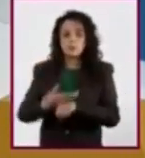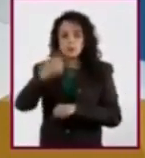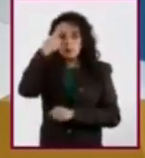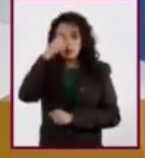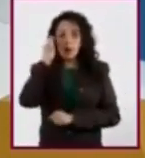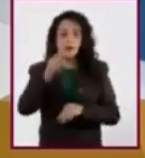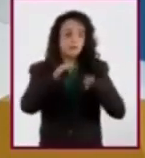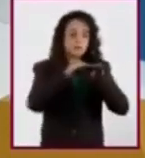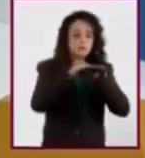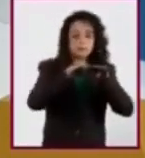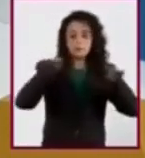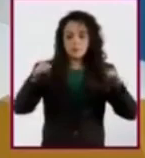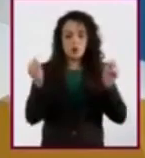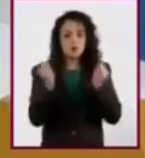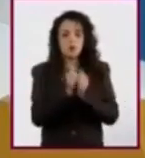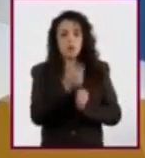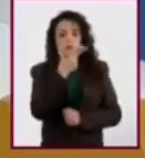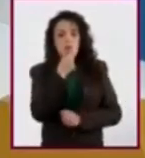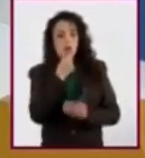condición de igualdad con los hombres.